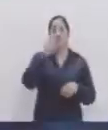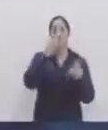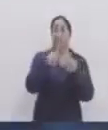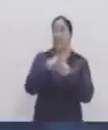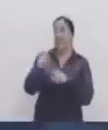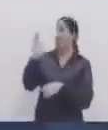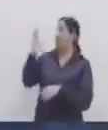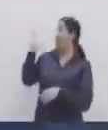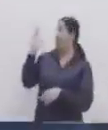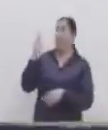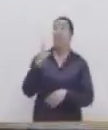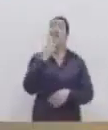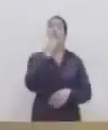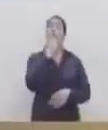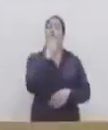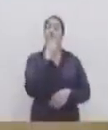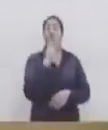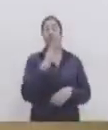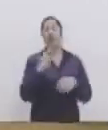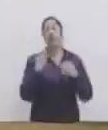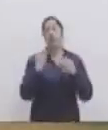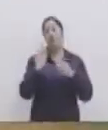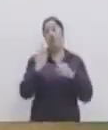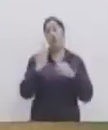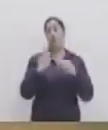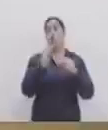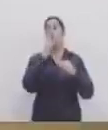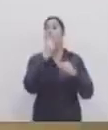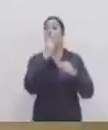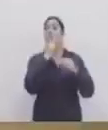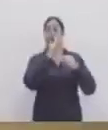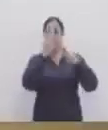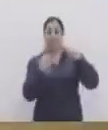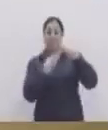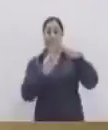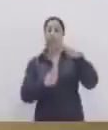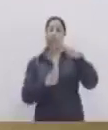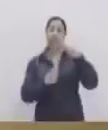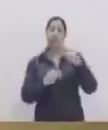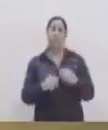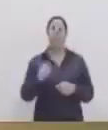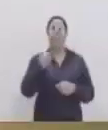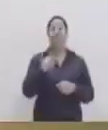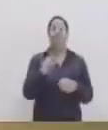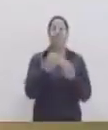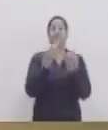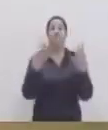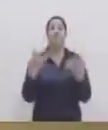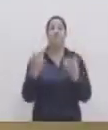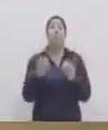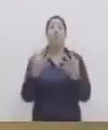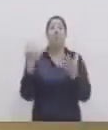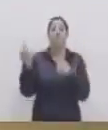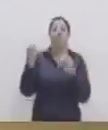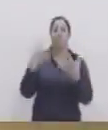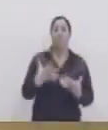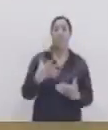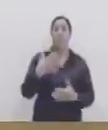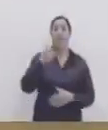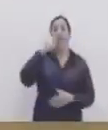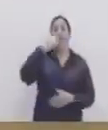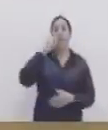que el hidrógeno 2. Entonces, esta característica nos muestra la cantidad de átomos que